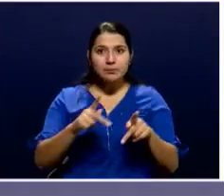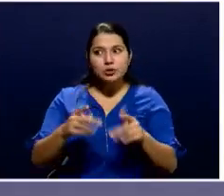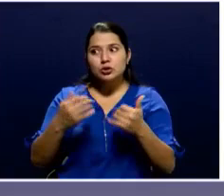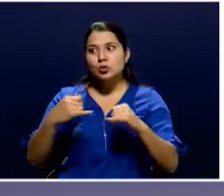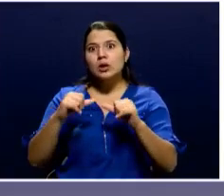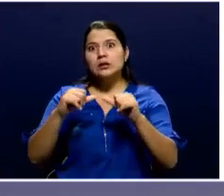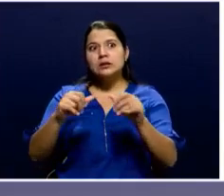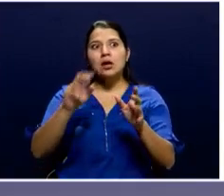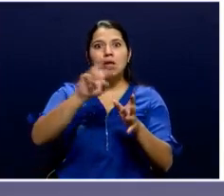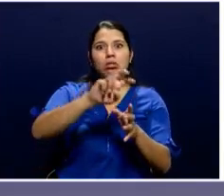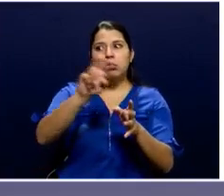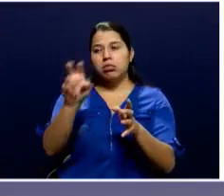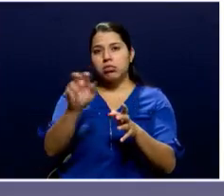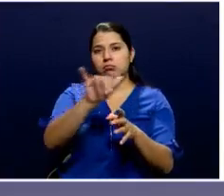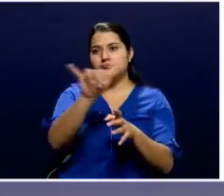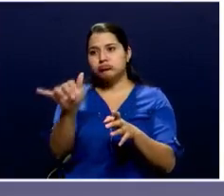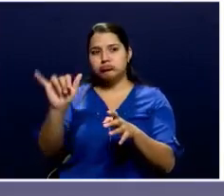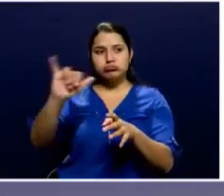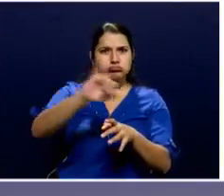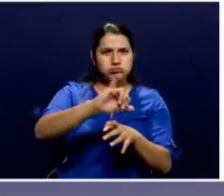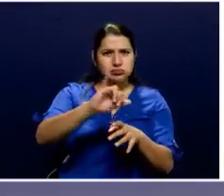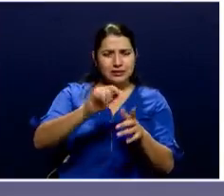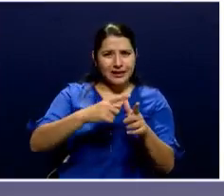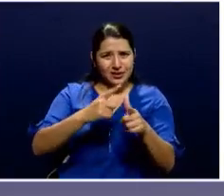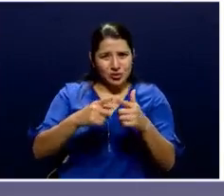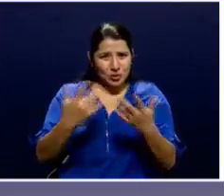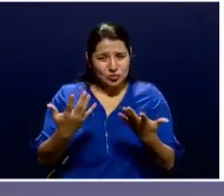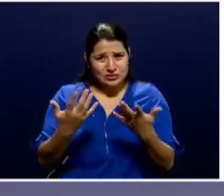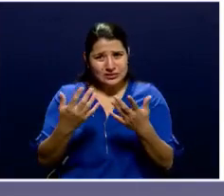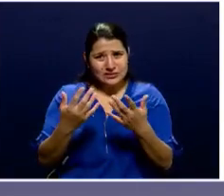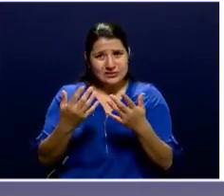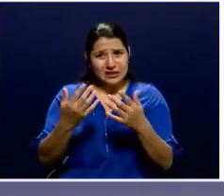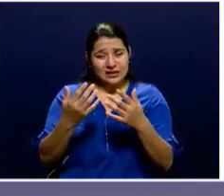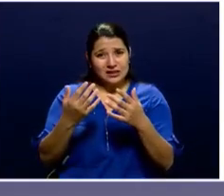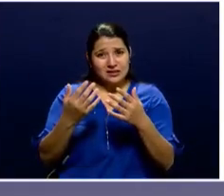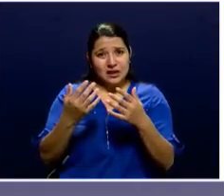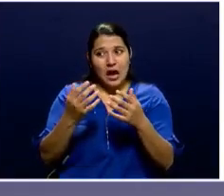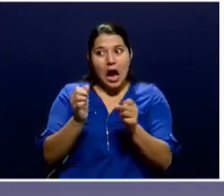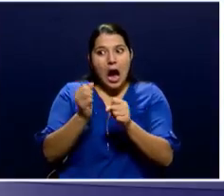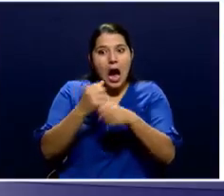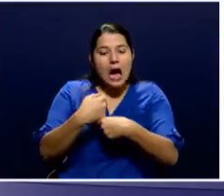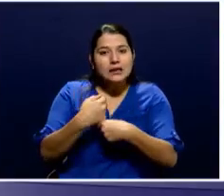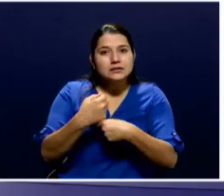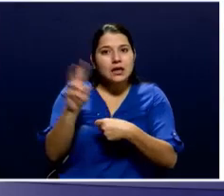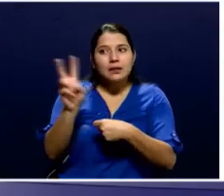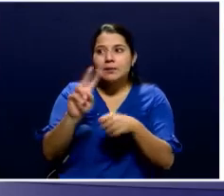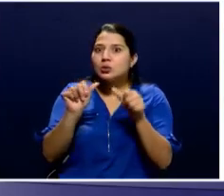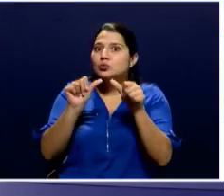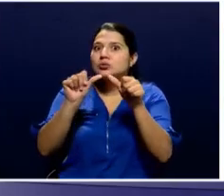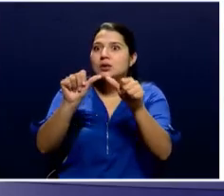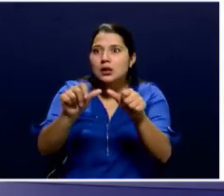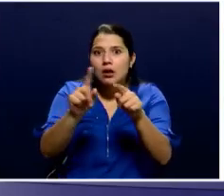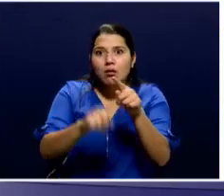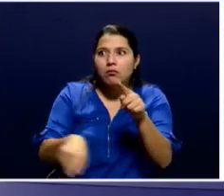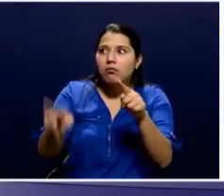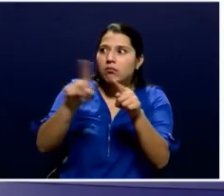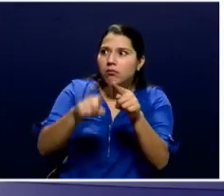estos países se haga que el virus circule mundialmente.